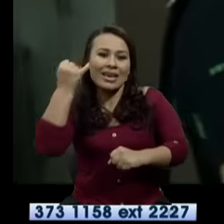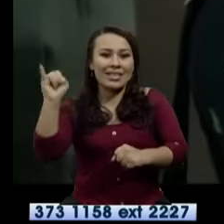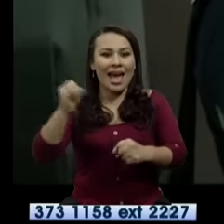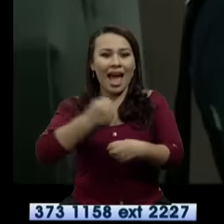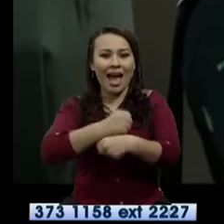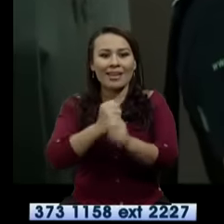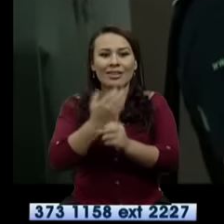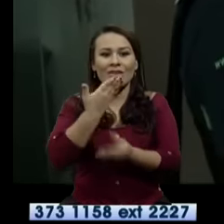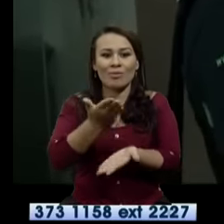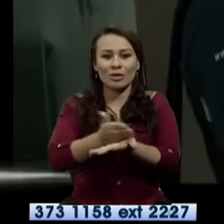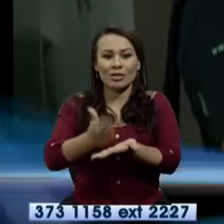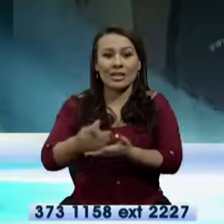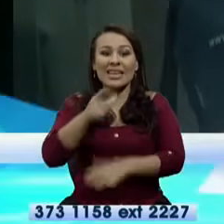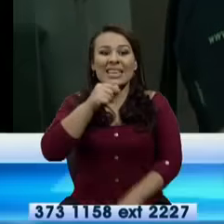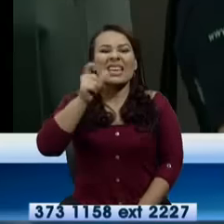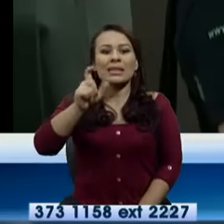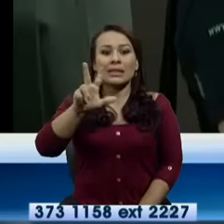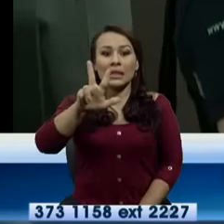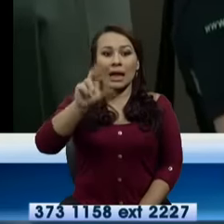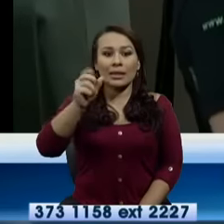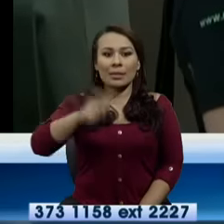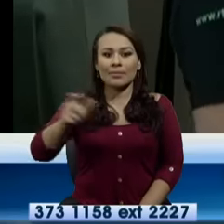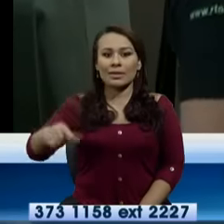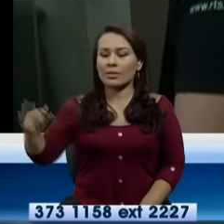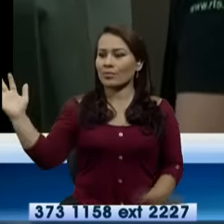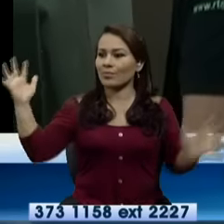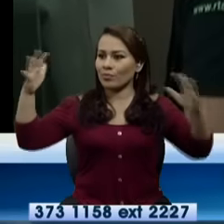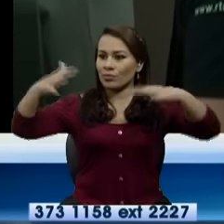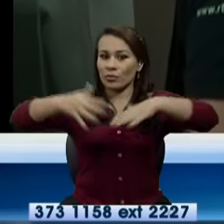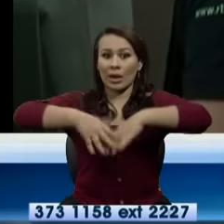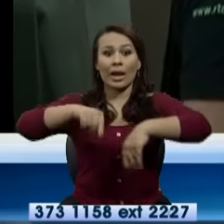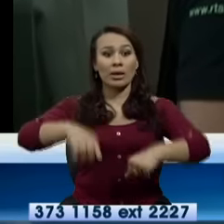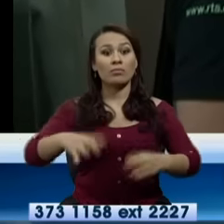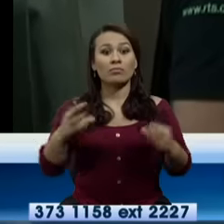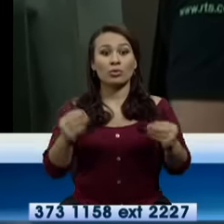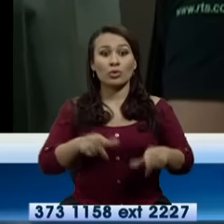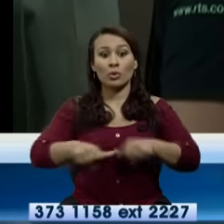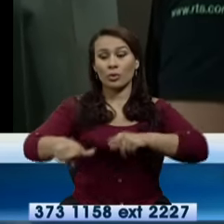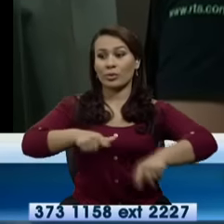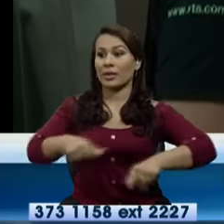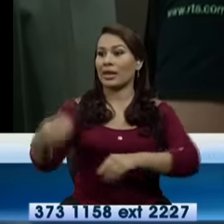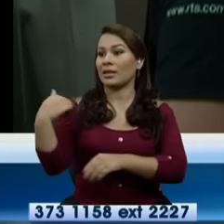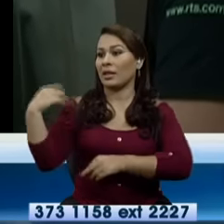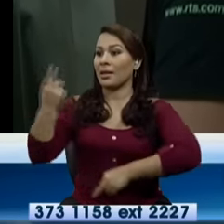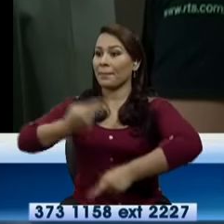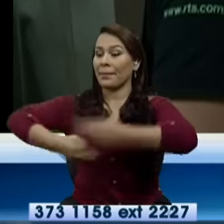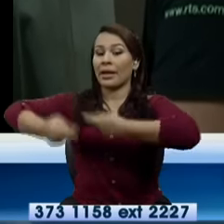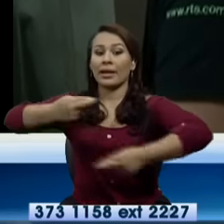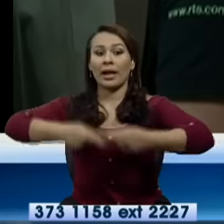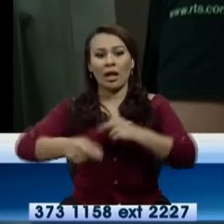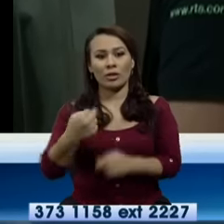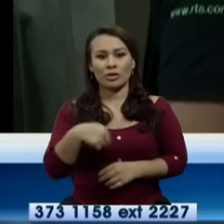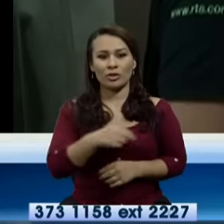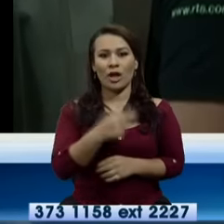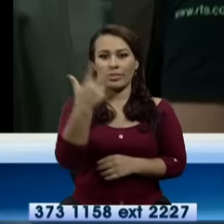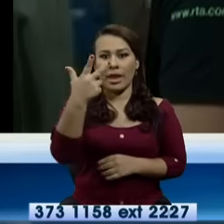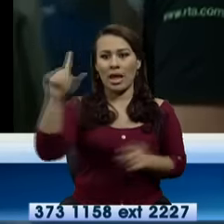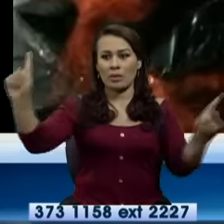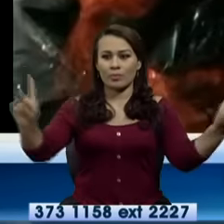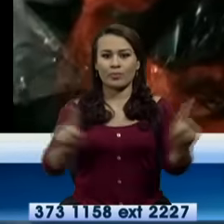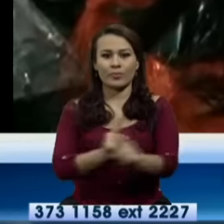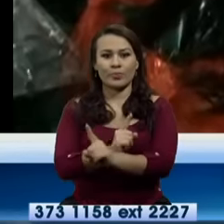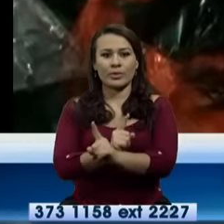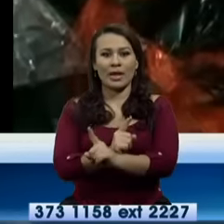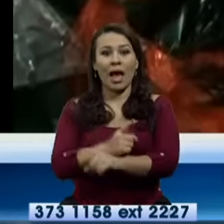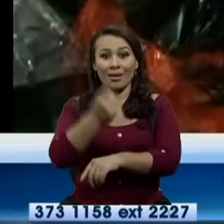un grupo de 20 personas Pero cuando tenemos producción aquí en la planta como no tenemos un mercado solo lo hacemos con tres compañeras